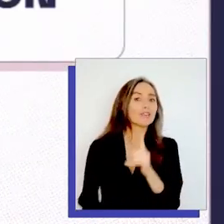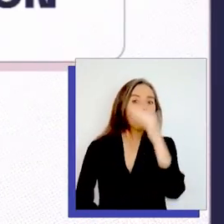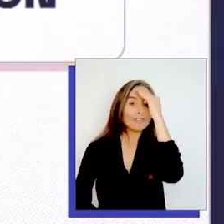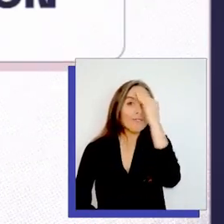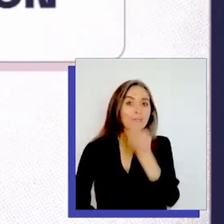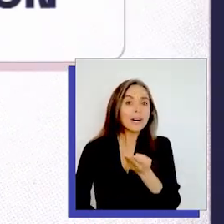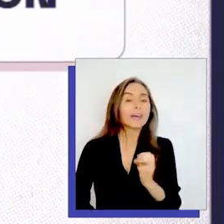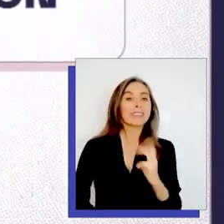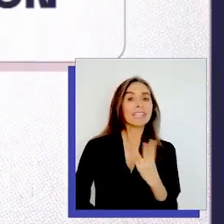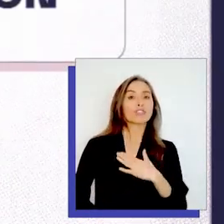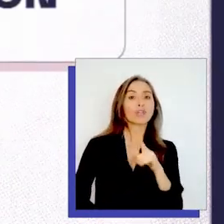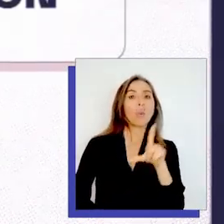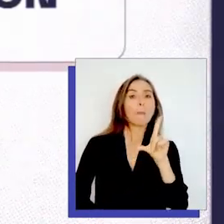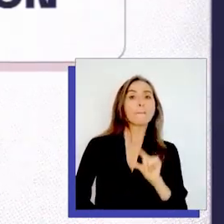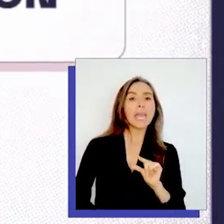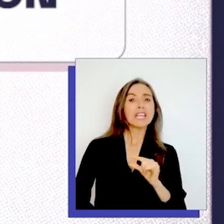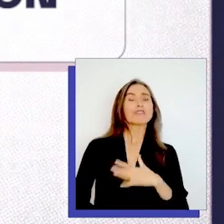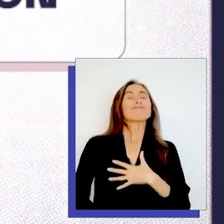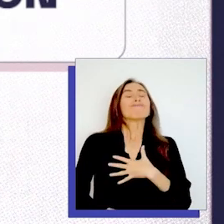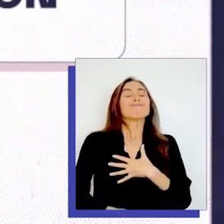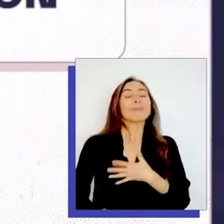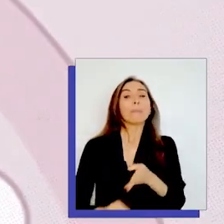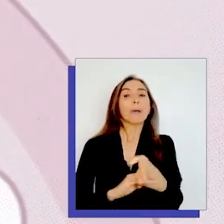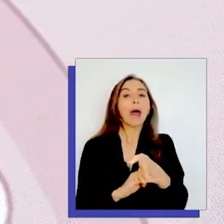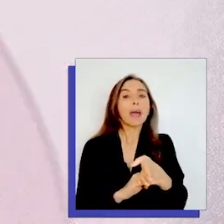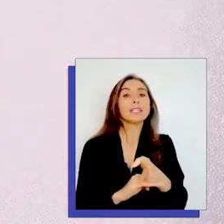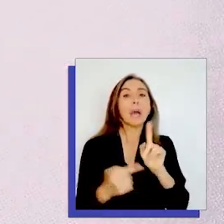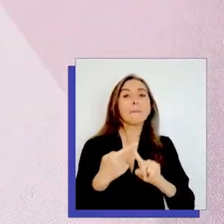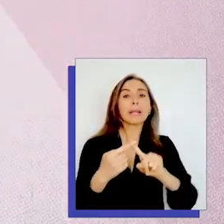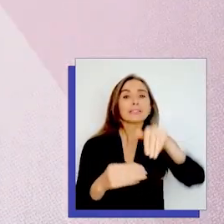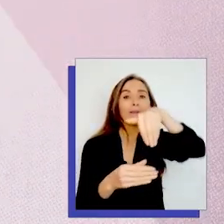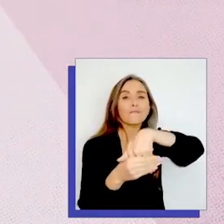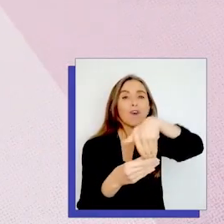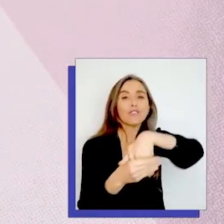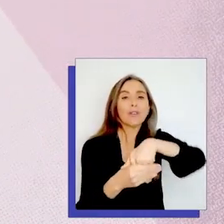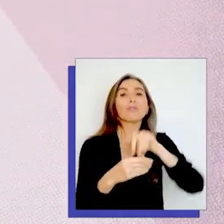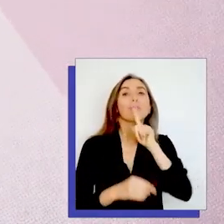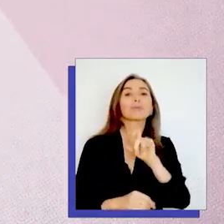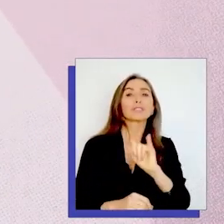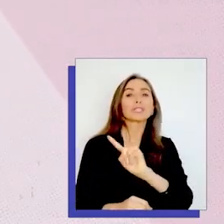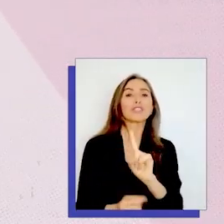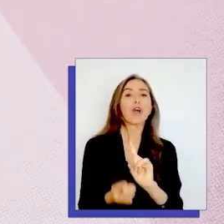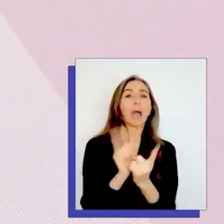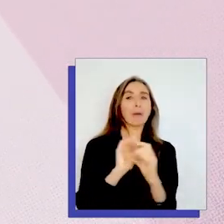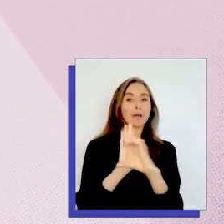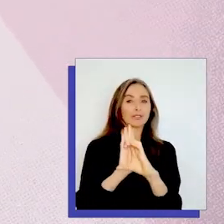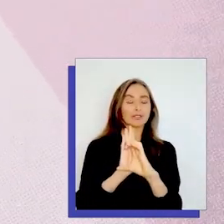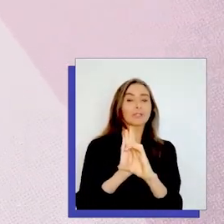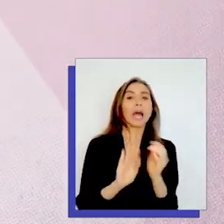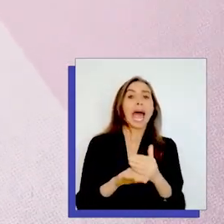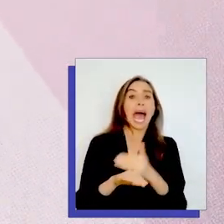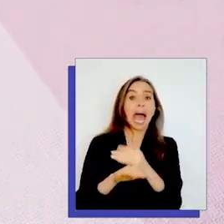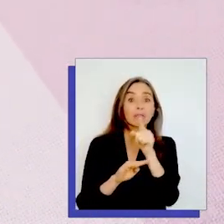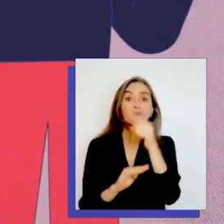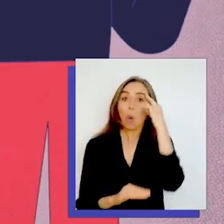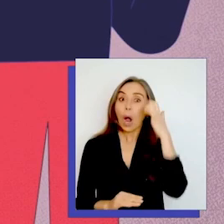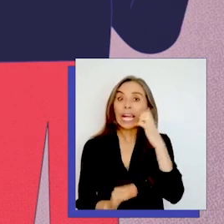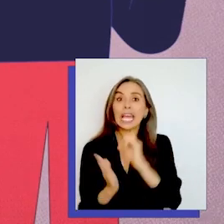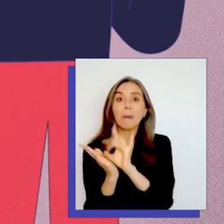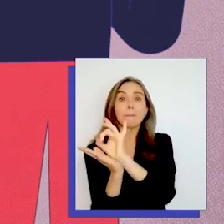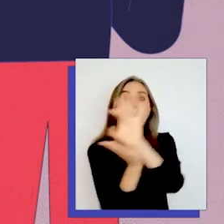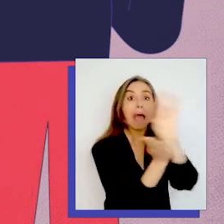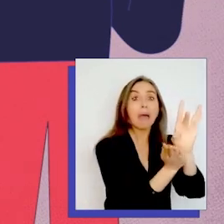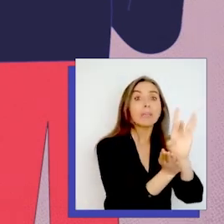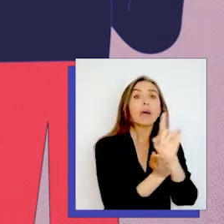3. Intentan disminuir tus intenciones de participar en el plebiscito. Antes de creer y compartir, verifica con la fuente oficial. Por